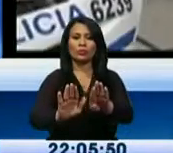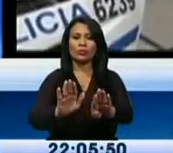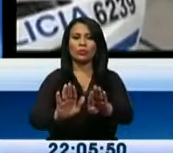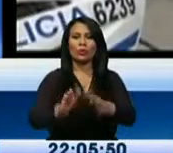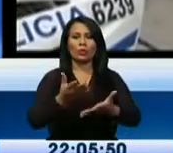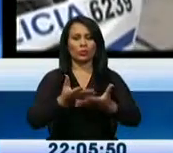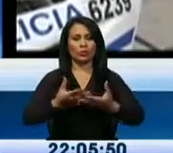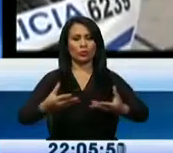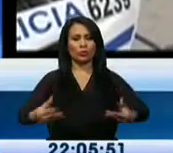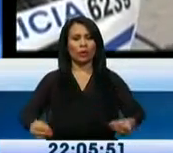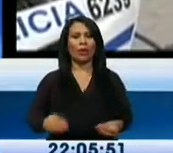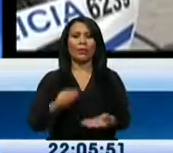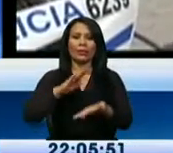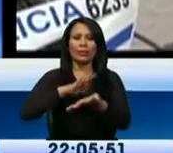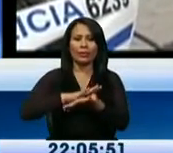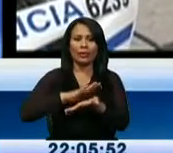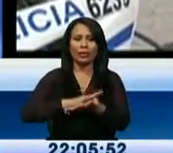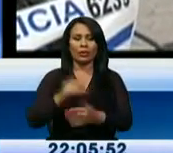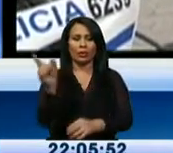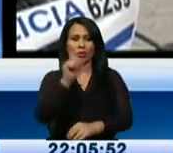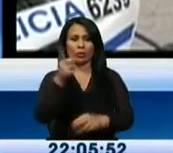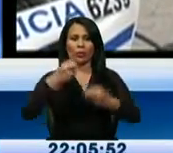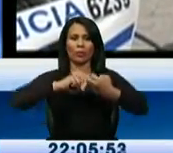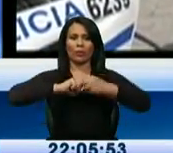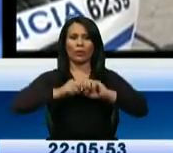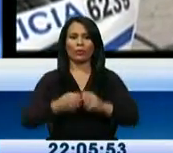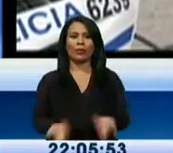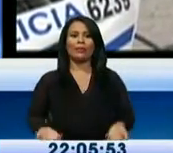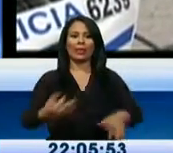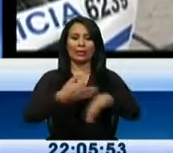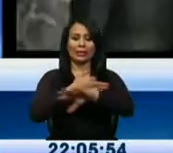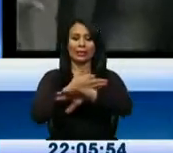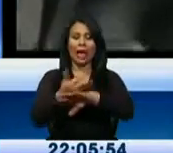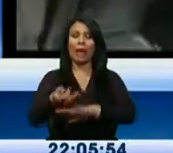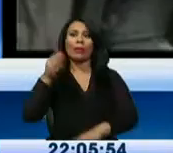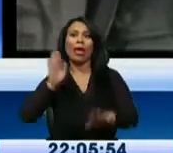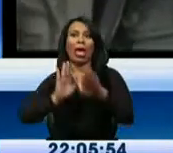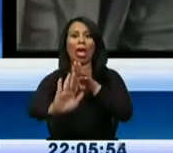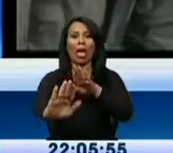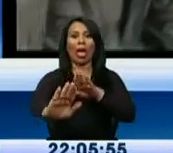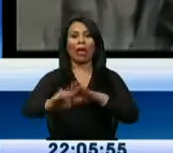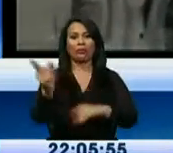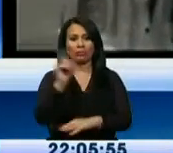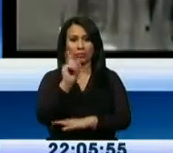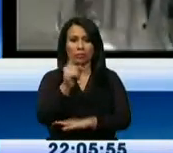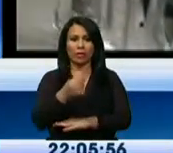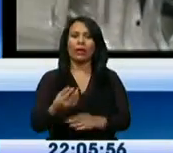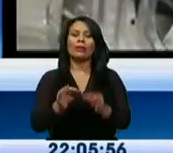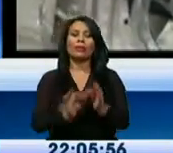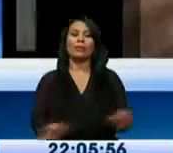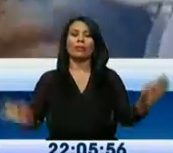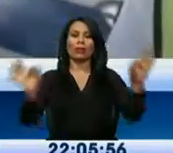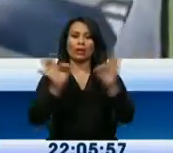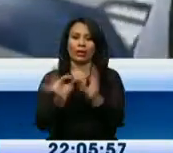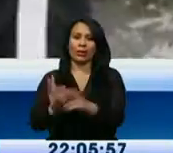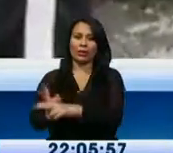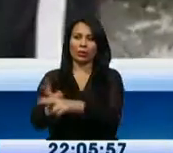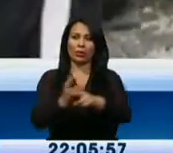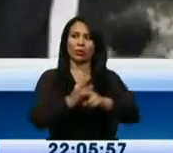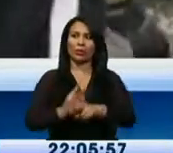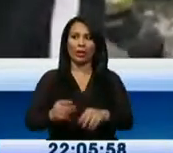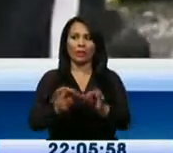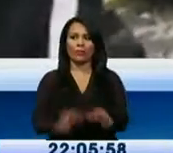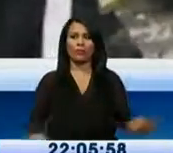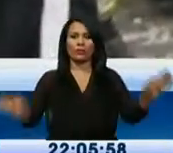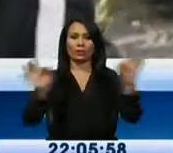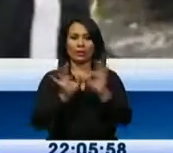manera paciente. El tiempo no es importante, la vida es importante para poder llegar a su destino. El ex